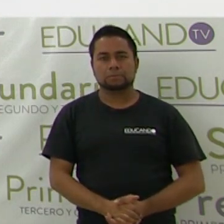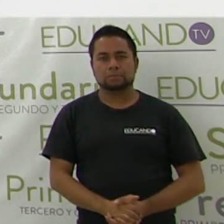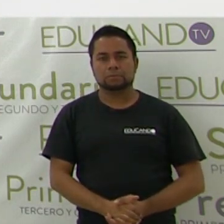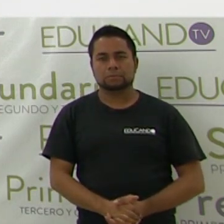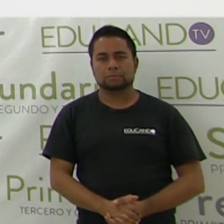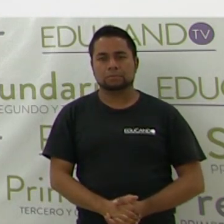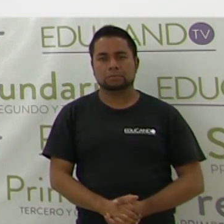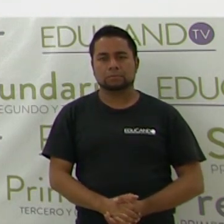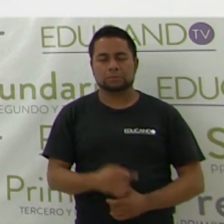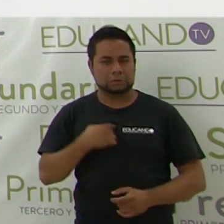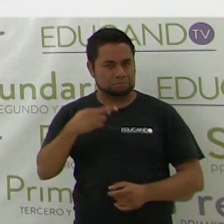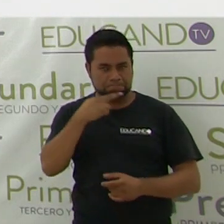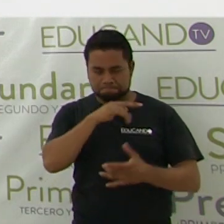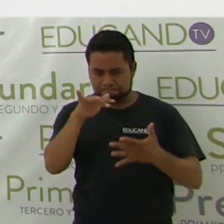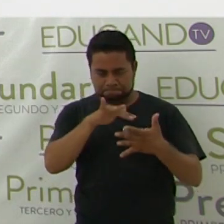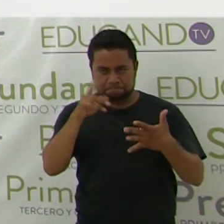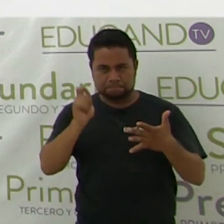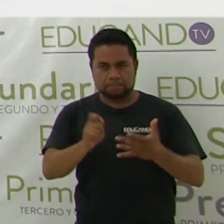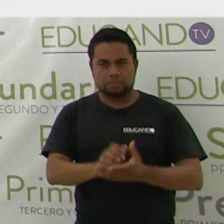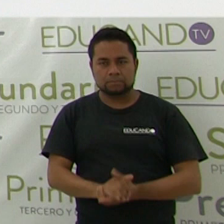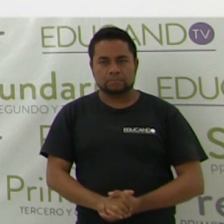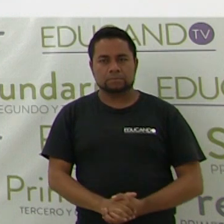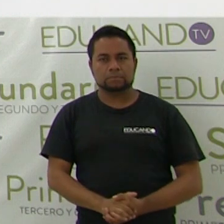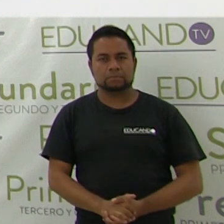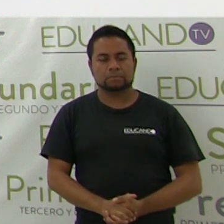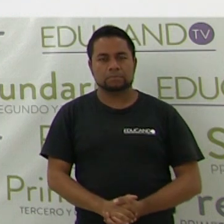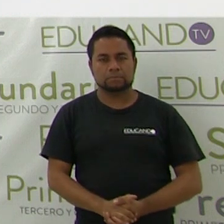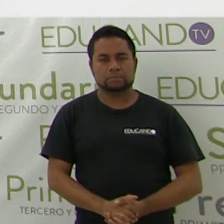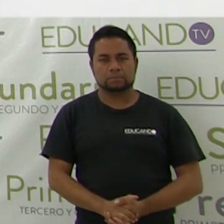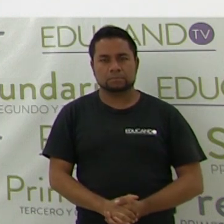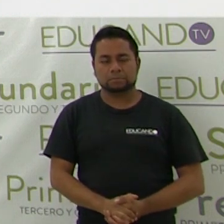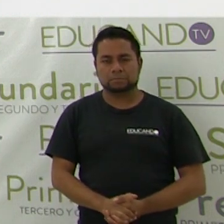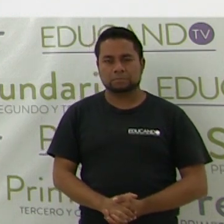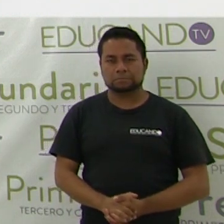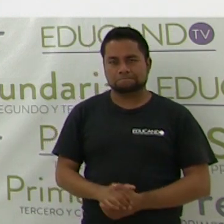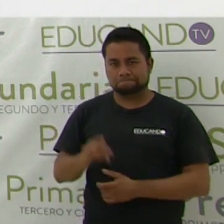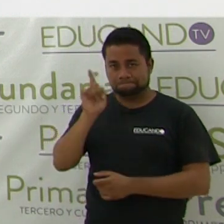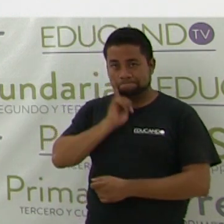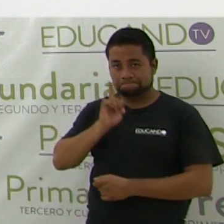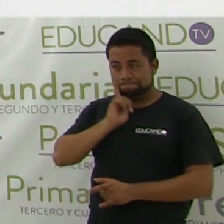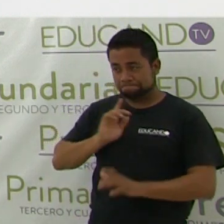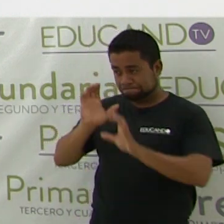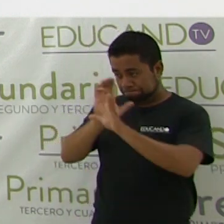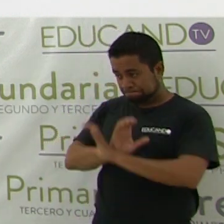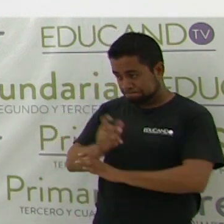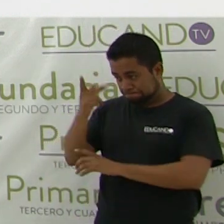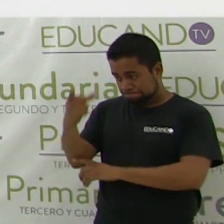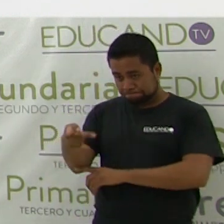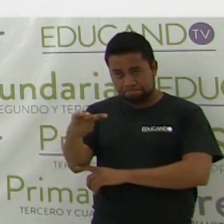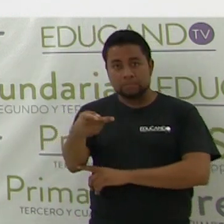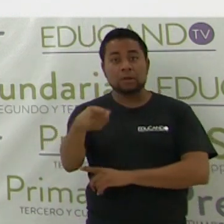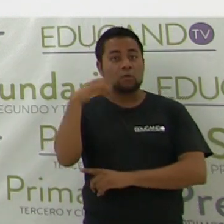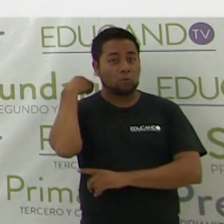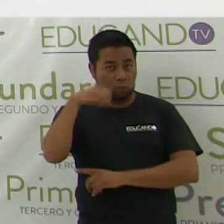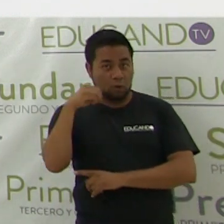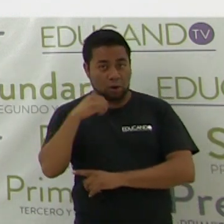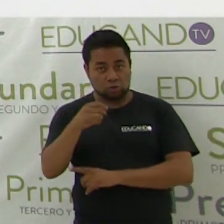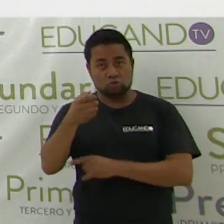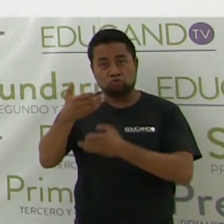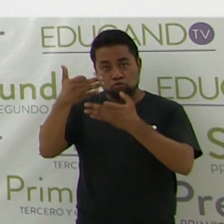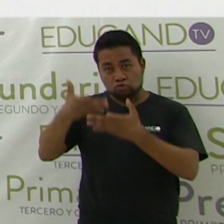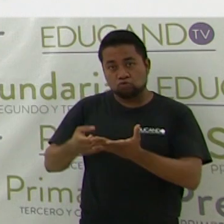les voy a leer rápidamente. A estas vocalistas femeninas oaxaqueñas, vistas con una